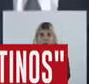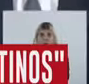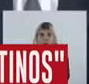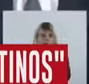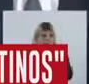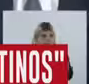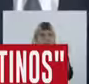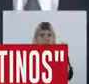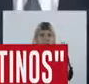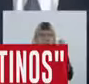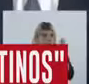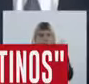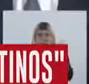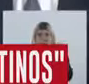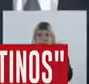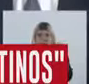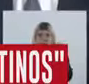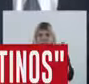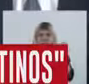país. Y allí fuimos